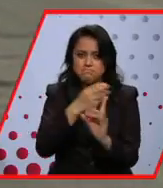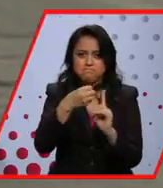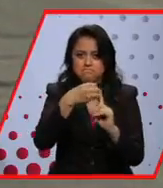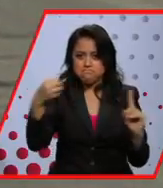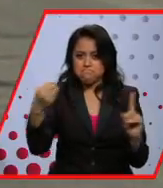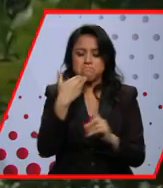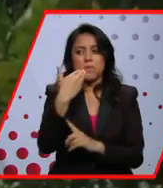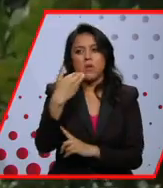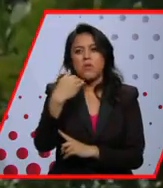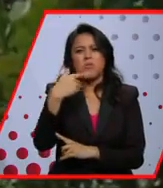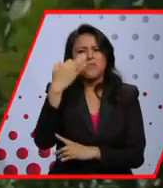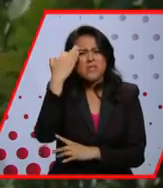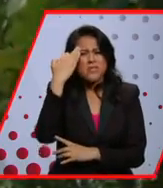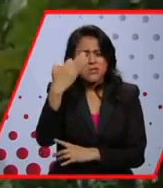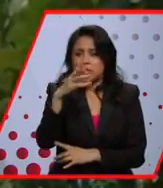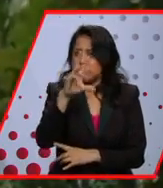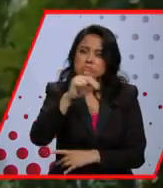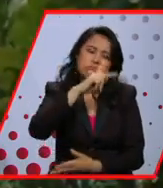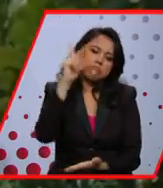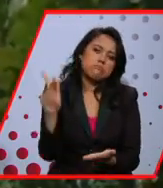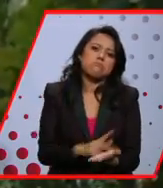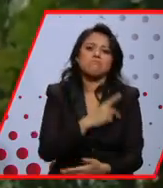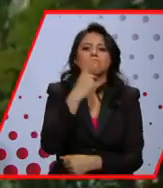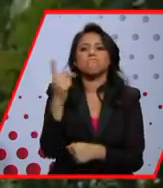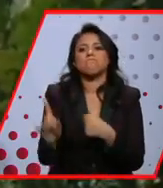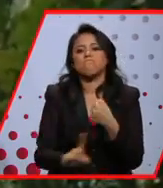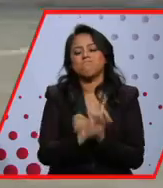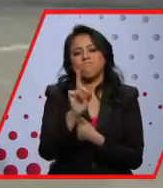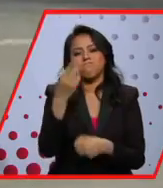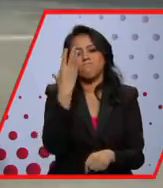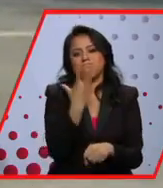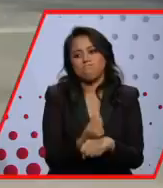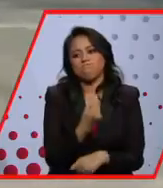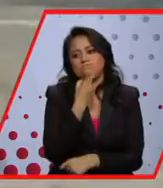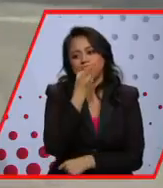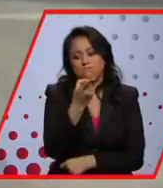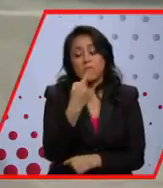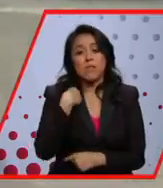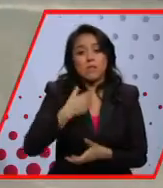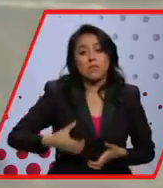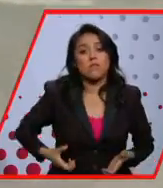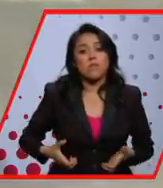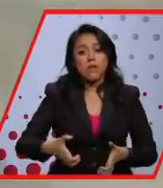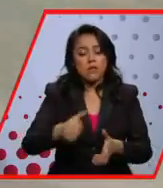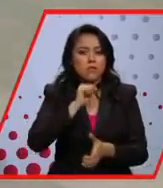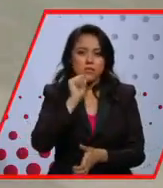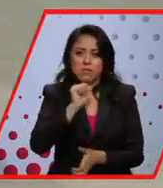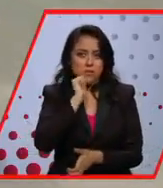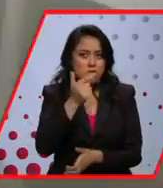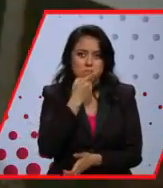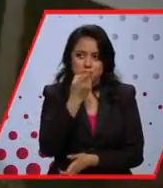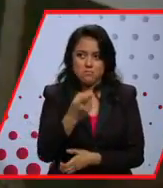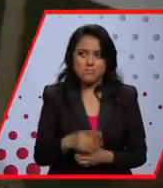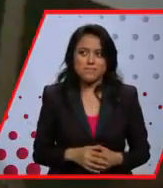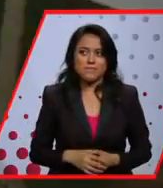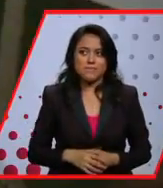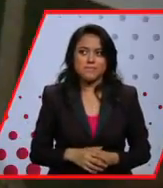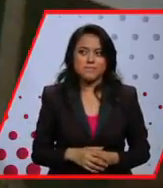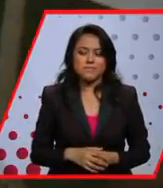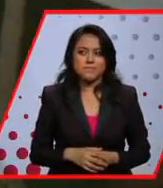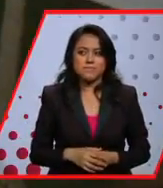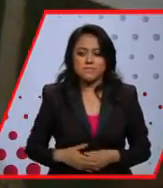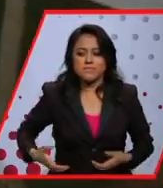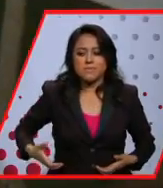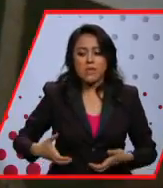pero no pasó mucho tiempo en que nuevamente se dañaron. A decir de las calles, estas no están en su mejor época. Esta calle